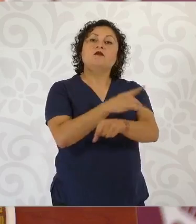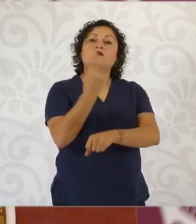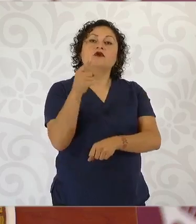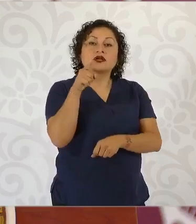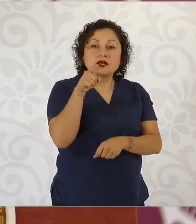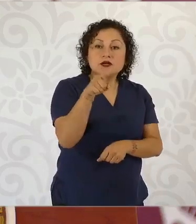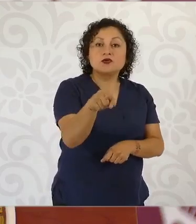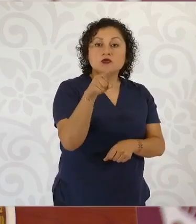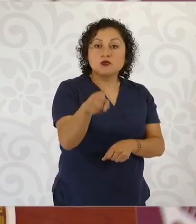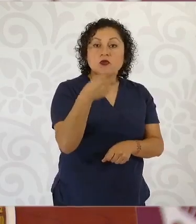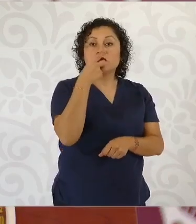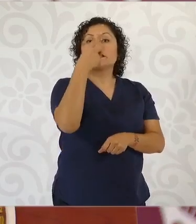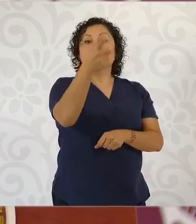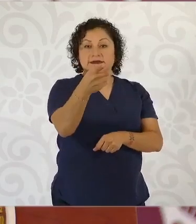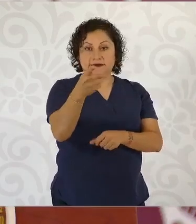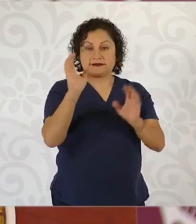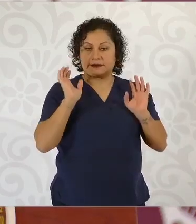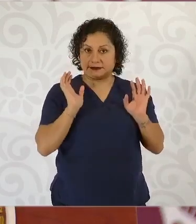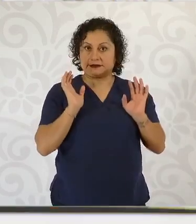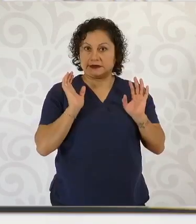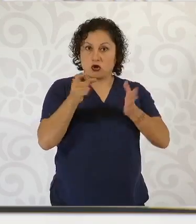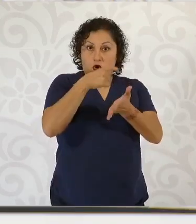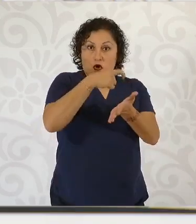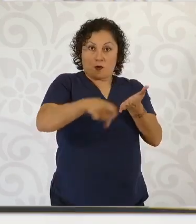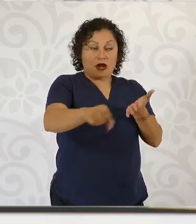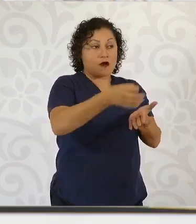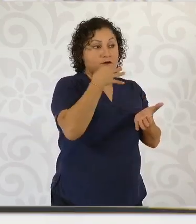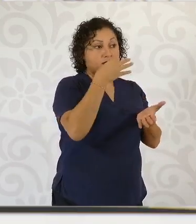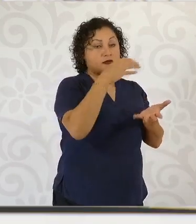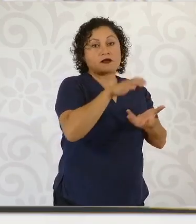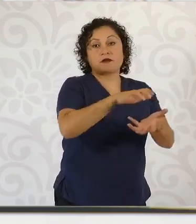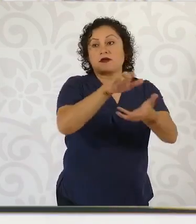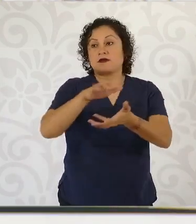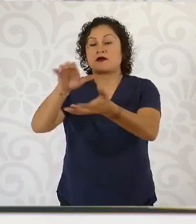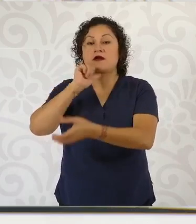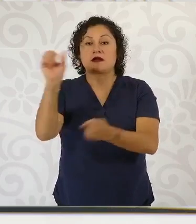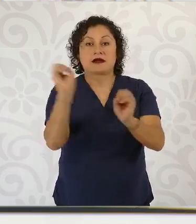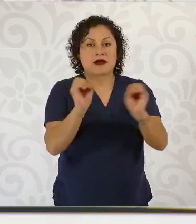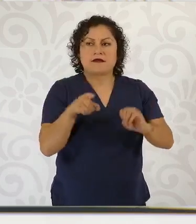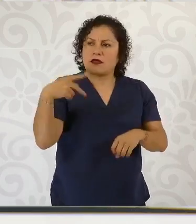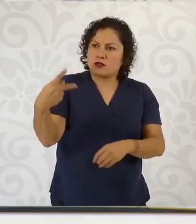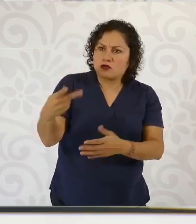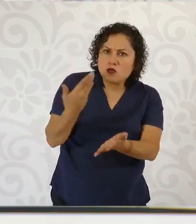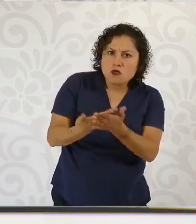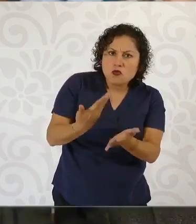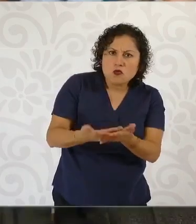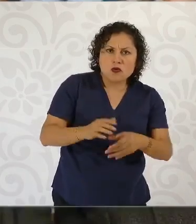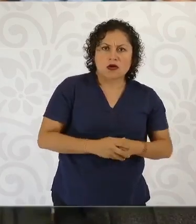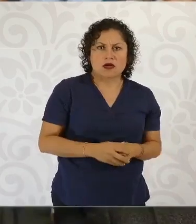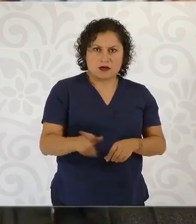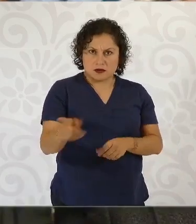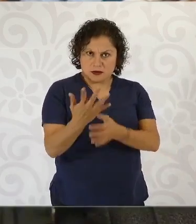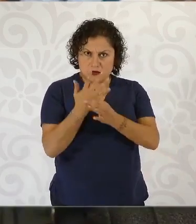diciendo cosas. Se compraron medicamentos que nunca llegaron. ¿Cuál es tu prueba? No. Eso dijiste ahorita. No,